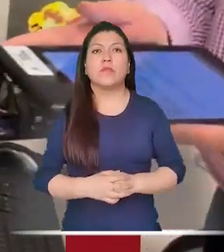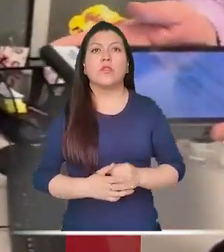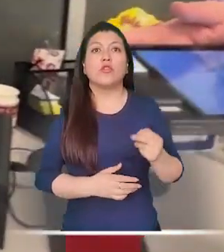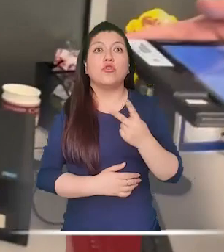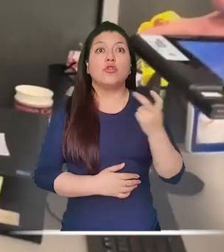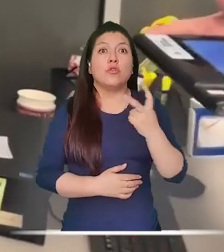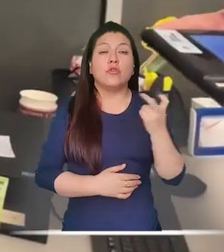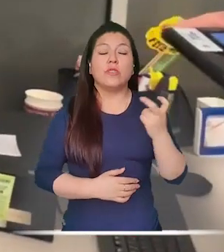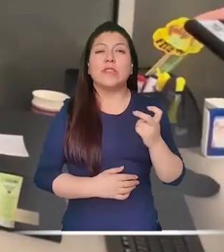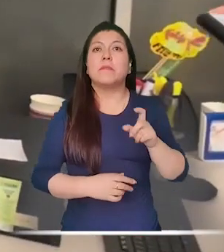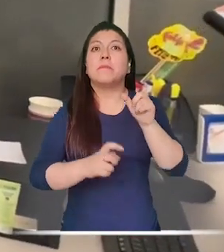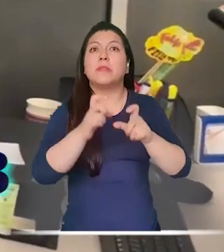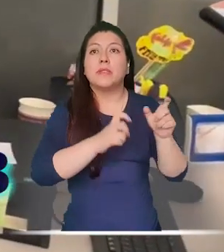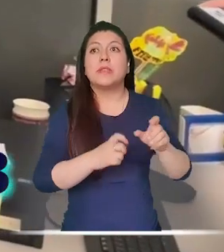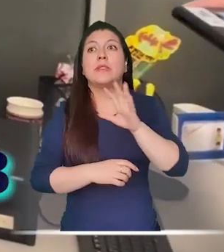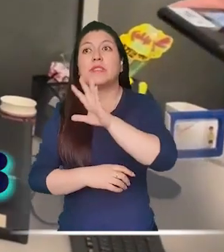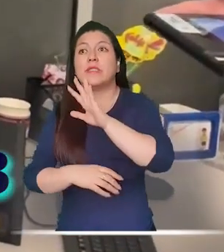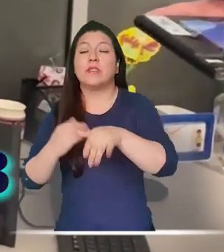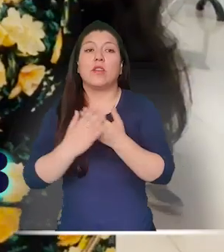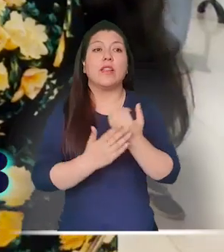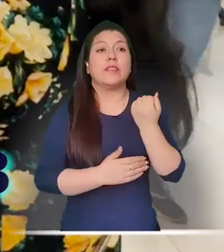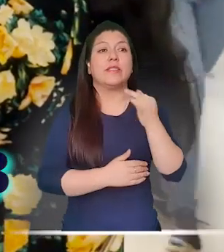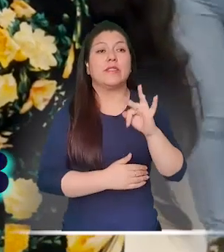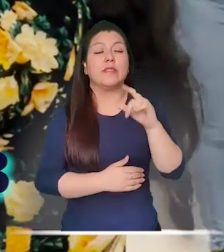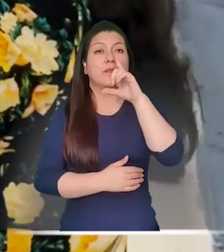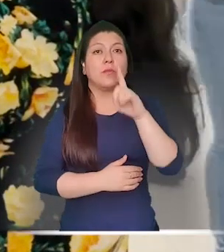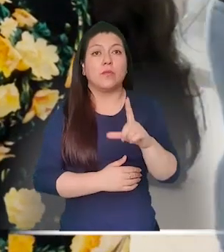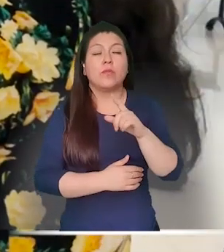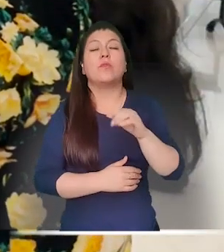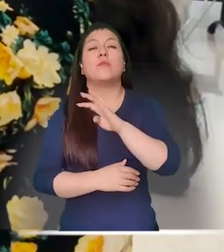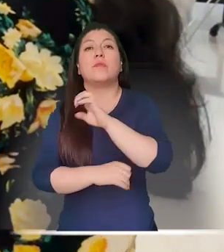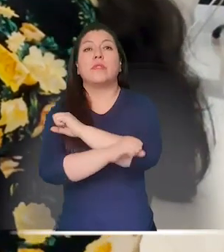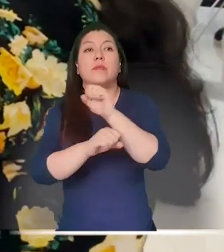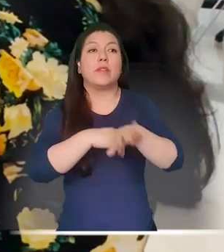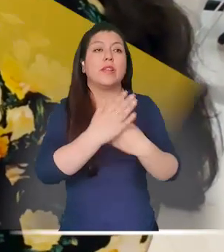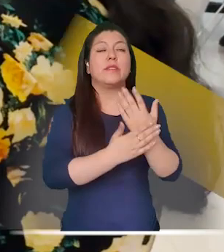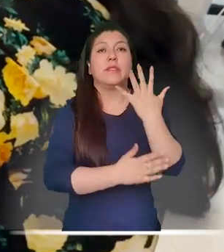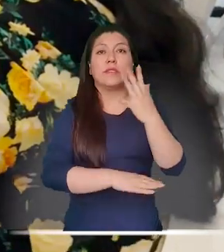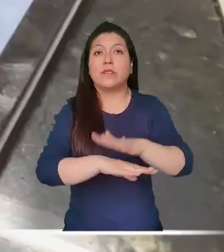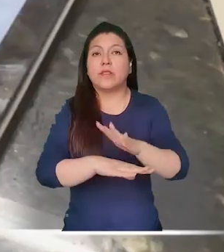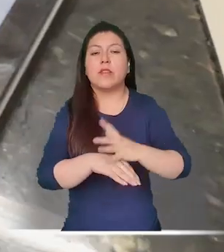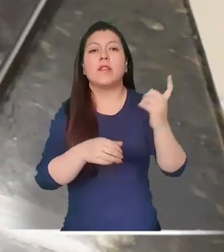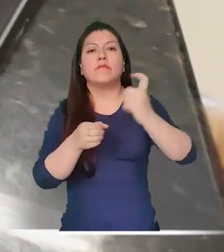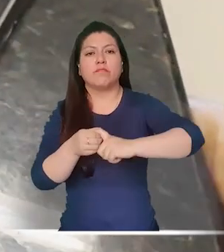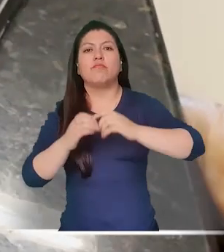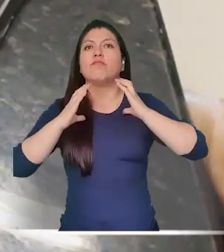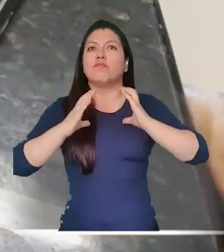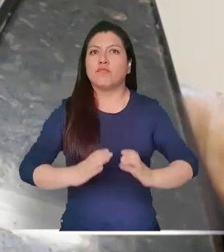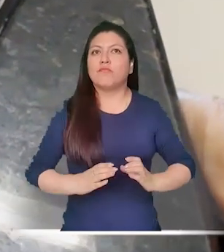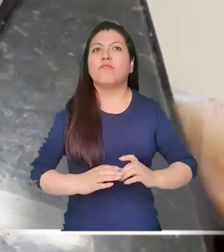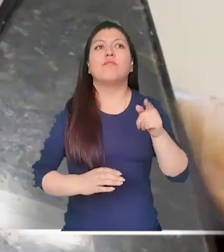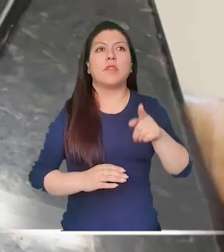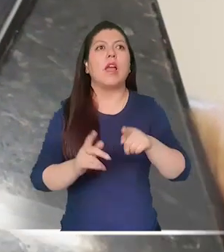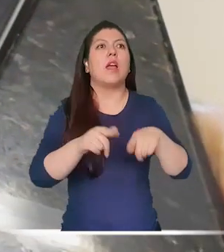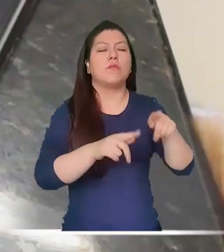Son más de 200 personas las que estarán entre el 5 y el 13 de julio, de 9 de la mañana a 5 de la tarde, realizando la inscripción